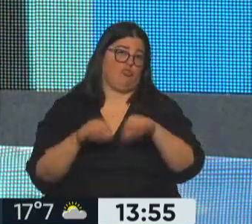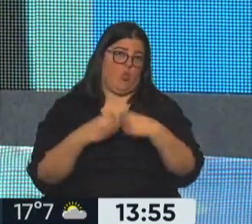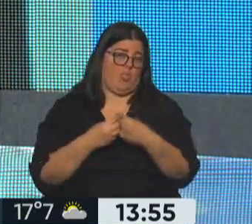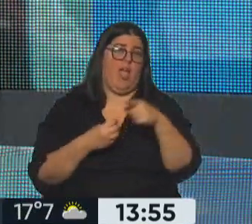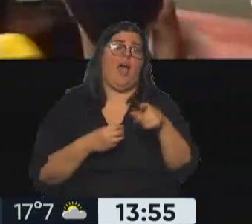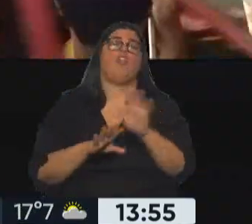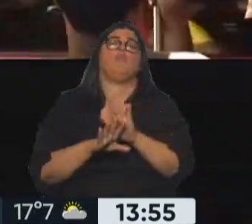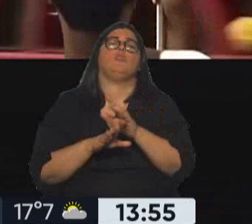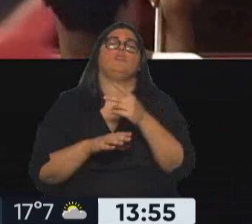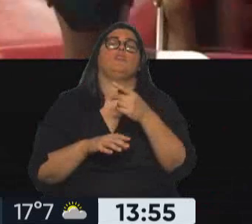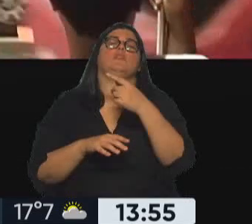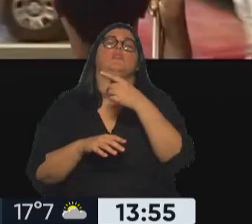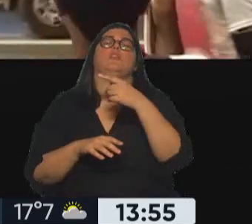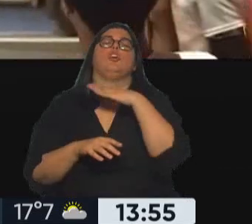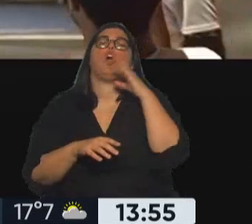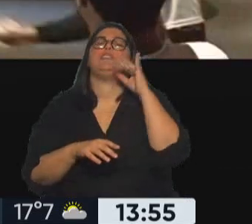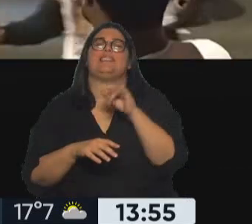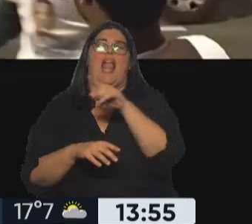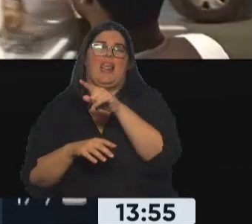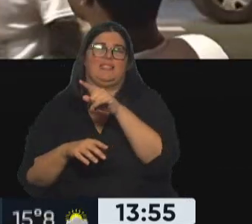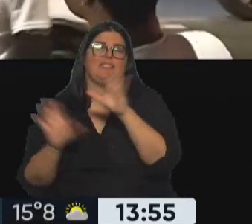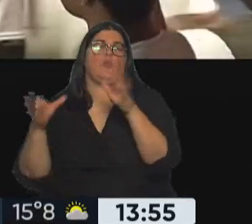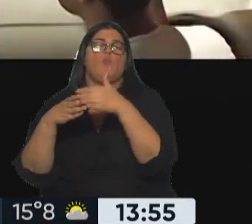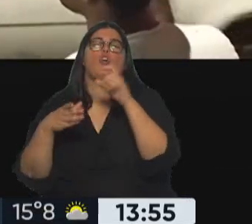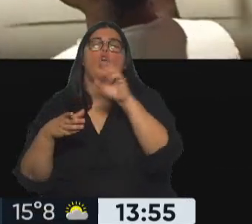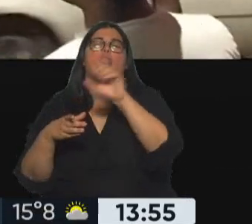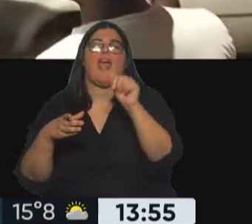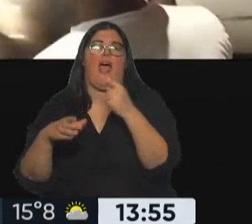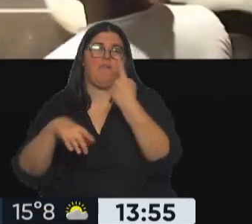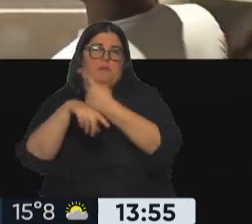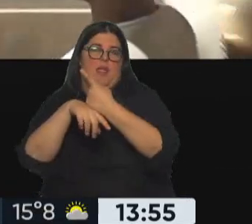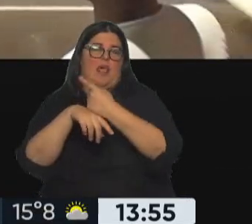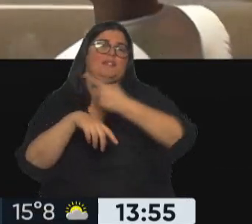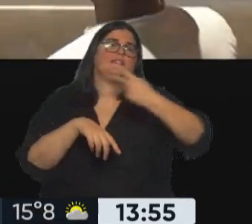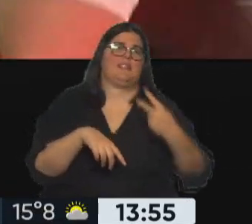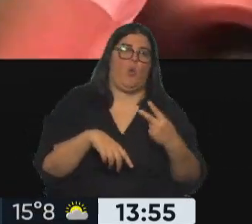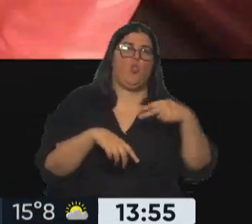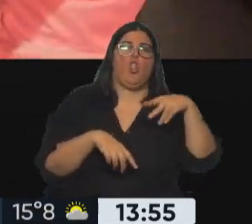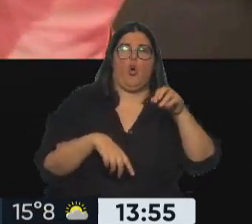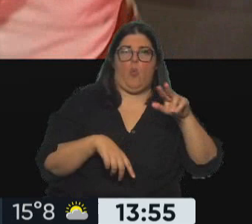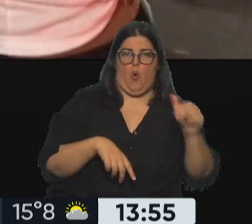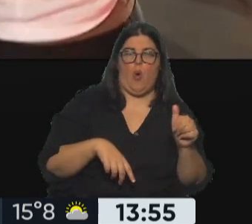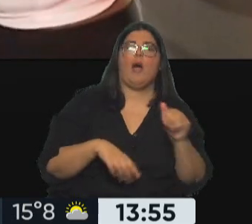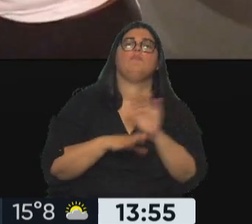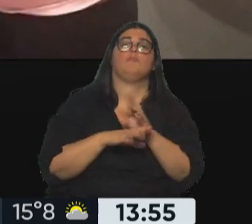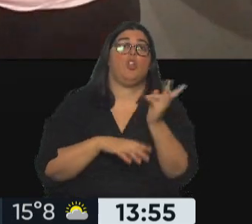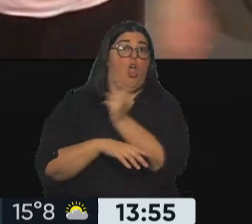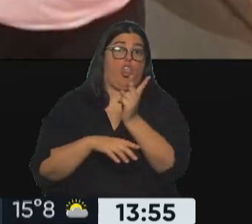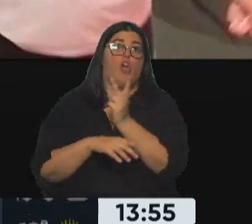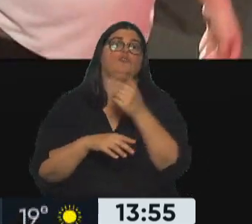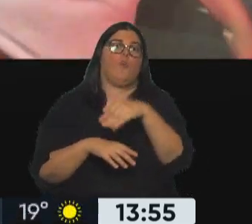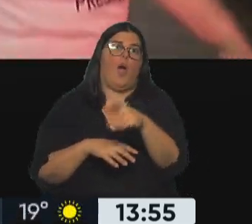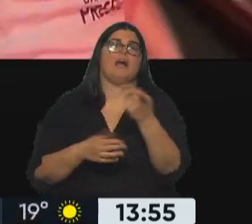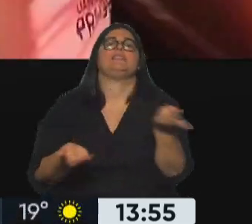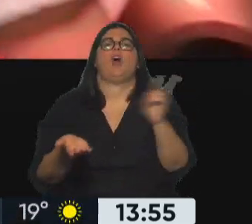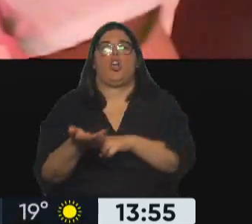detrás de la candidata del correísmo, Luisa González, que llegó al 34%, formarán ambos, entonces estarán en esta segunda vuelta